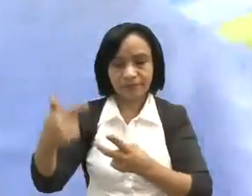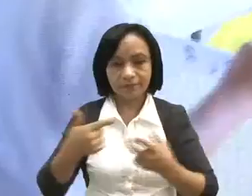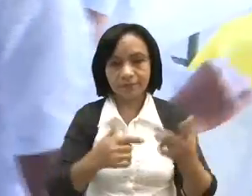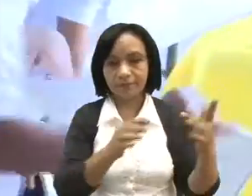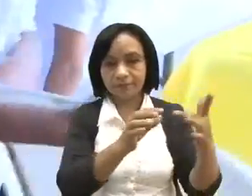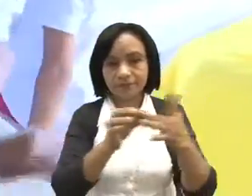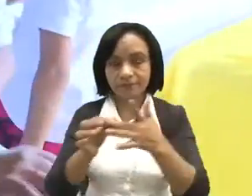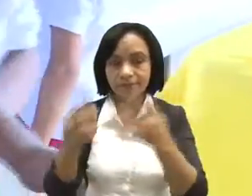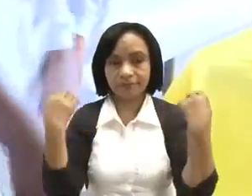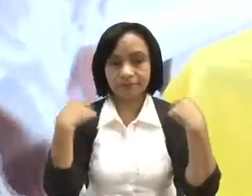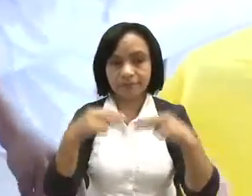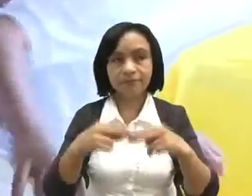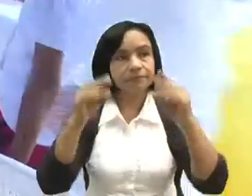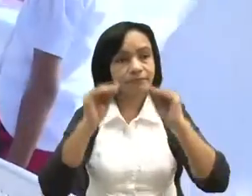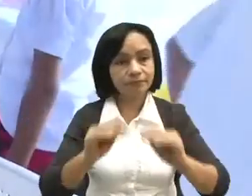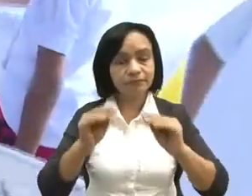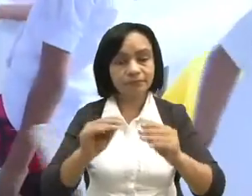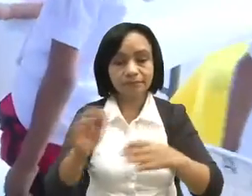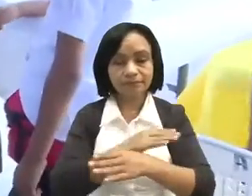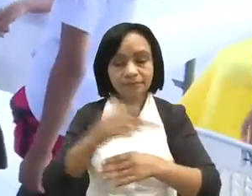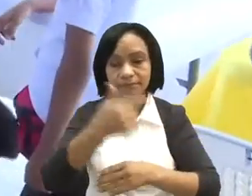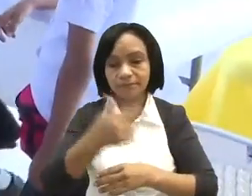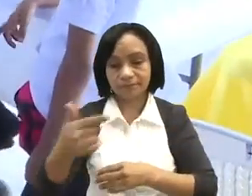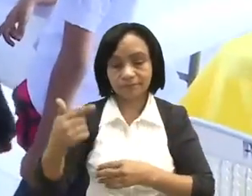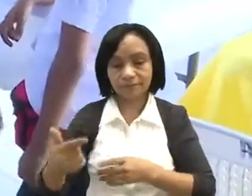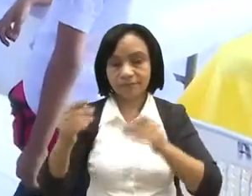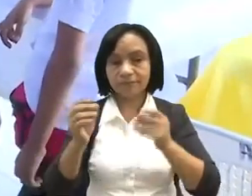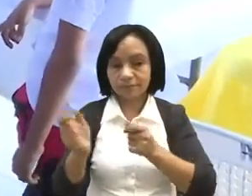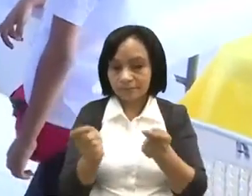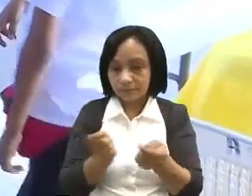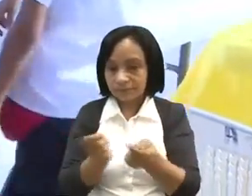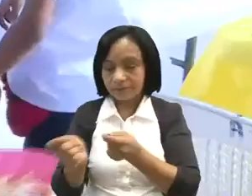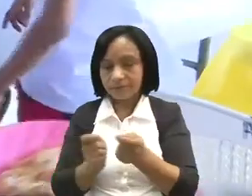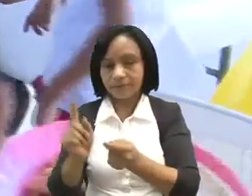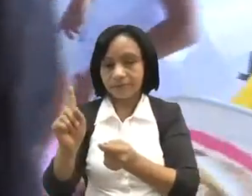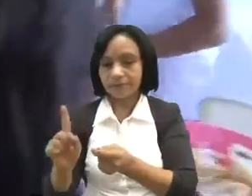especialidad, ¿ves?, que es la educación de multigrado, o sea, la metodología de poder manejar